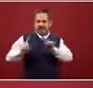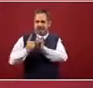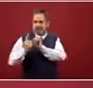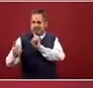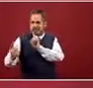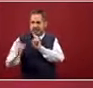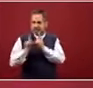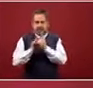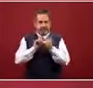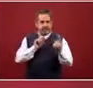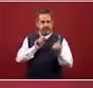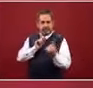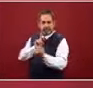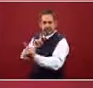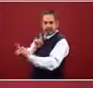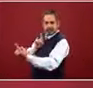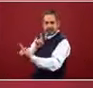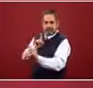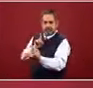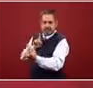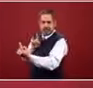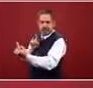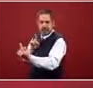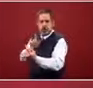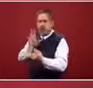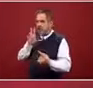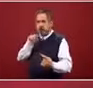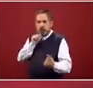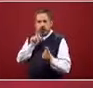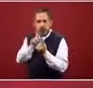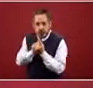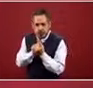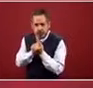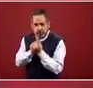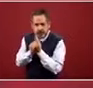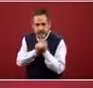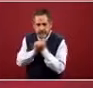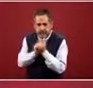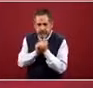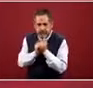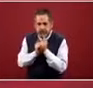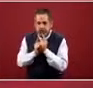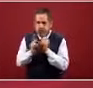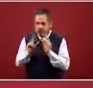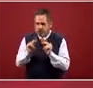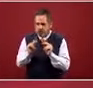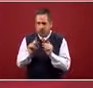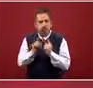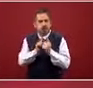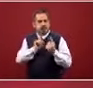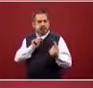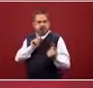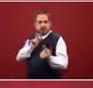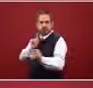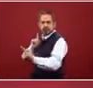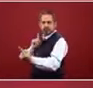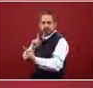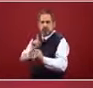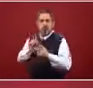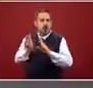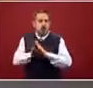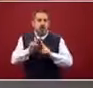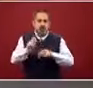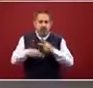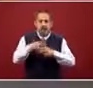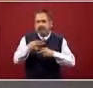las individuales que puede ejercer cada persona en el seno de su familia o en su vida diaria, y